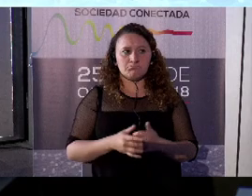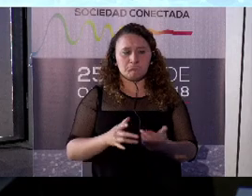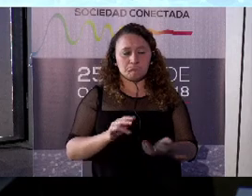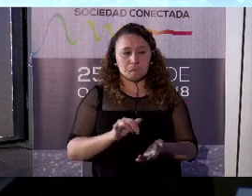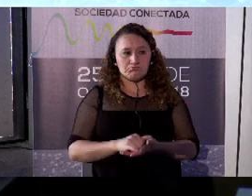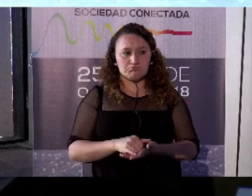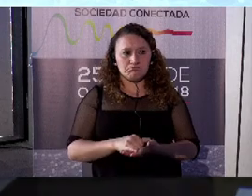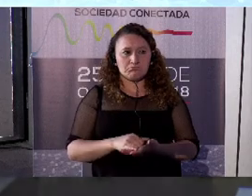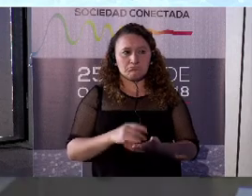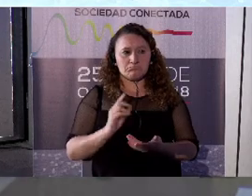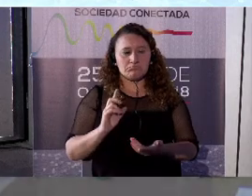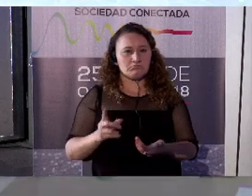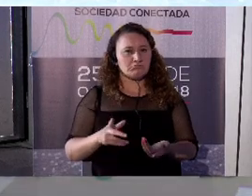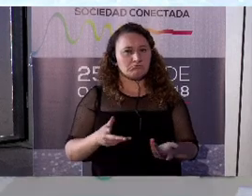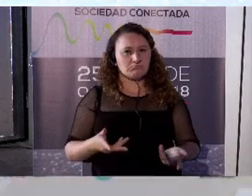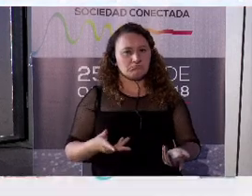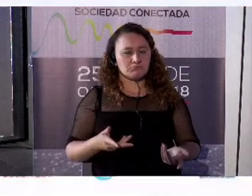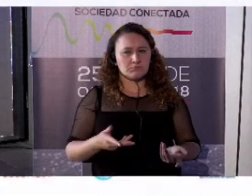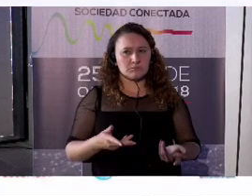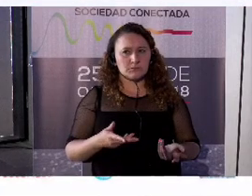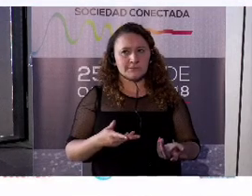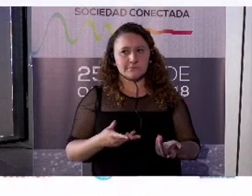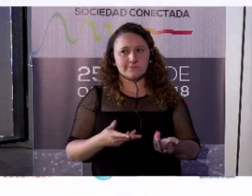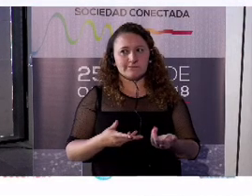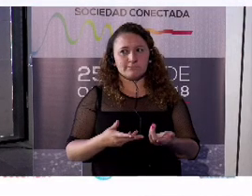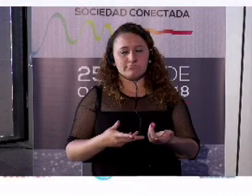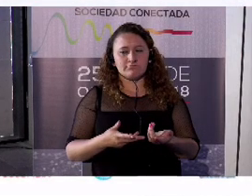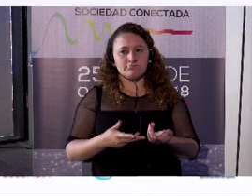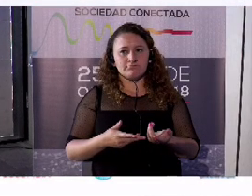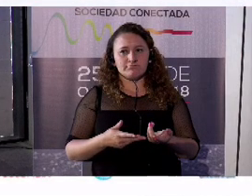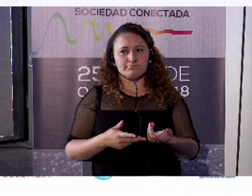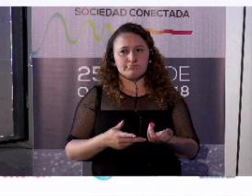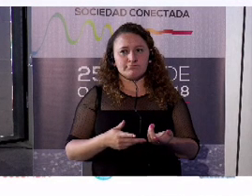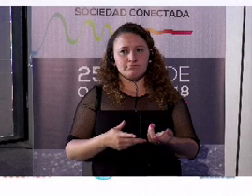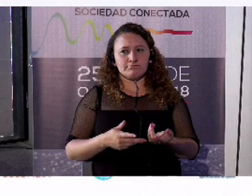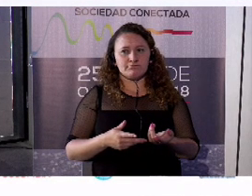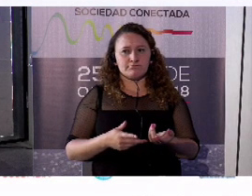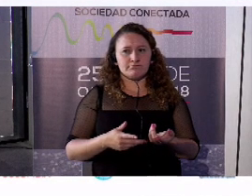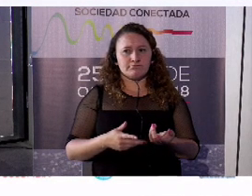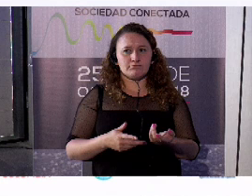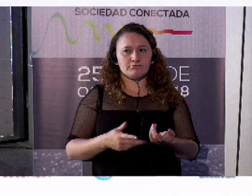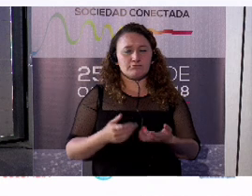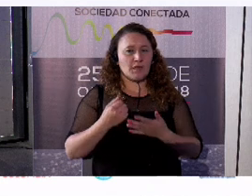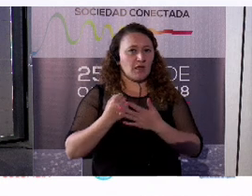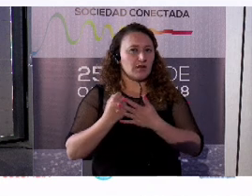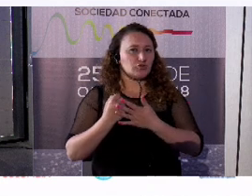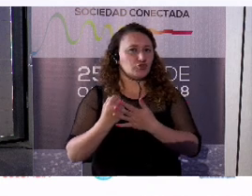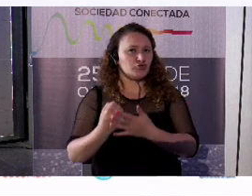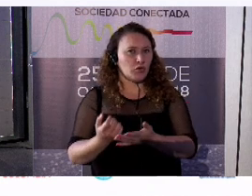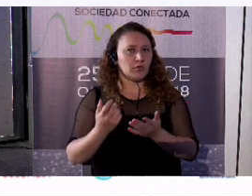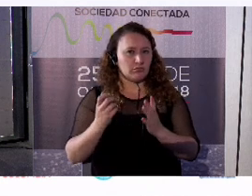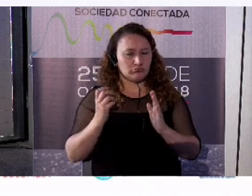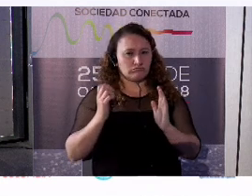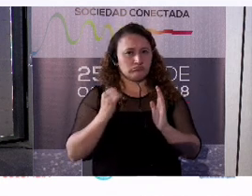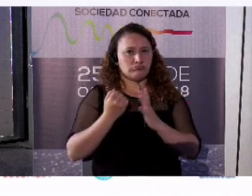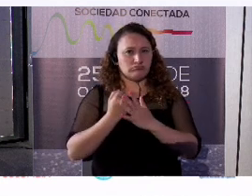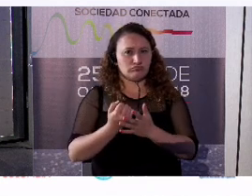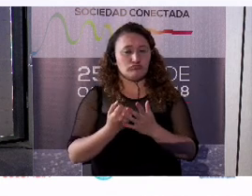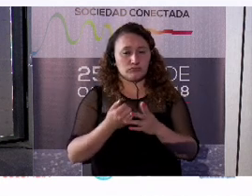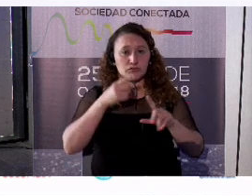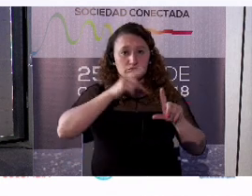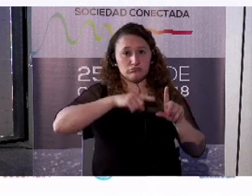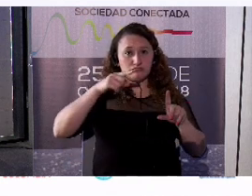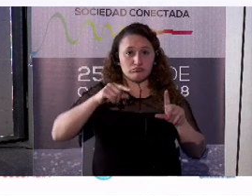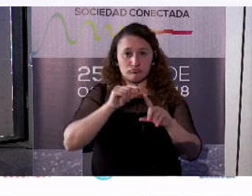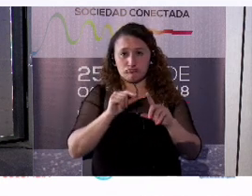manera porque no es algo que en realidad se tiene que ganar se trata de colaborar para que el espectro disponible